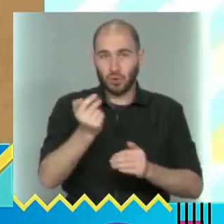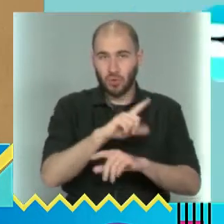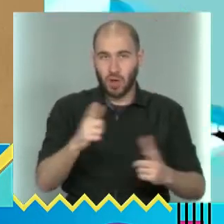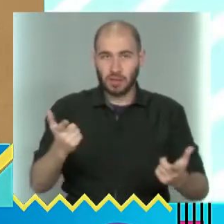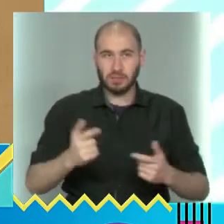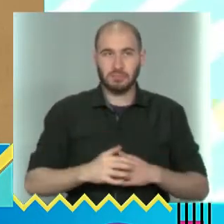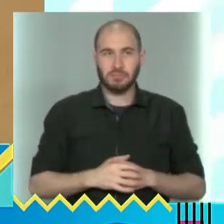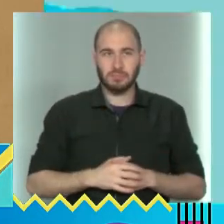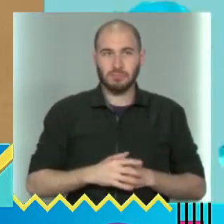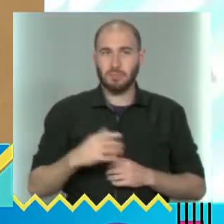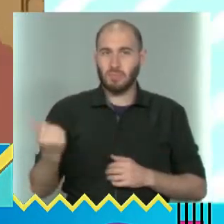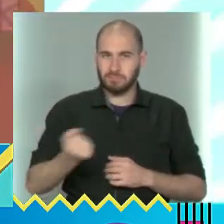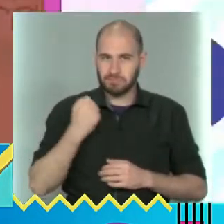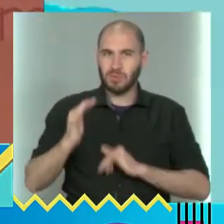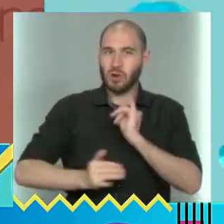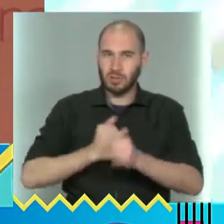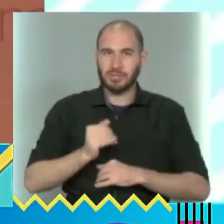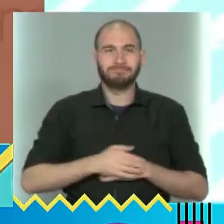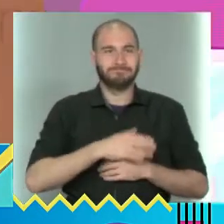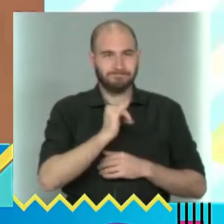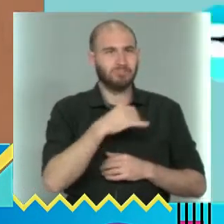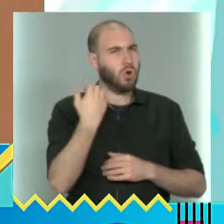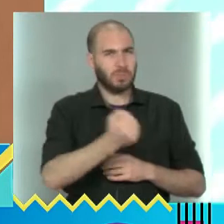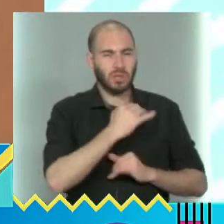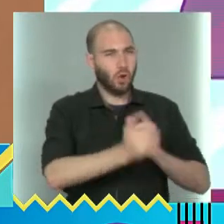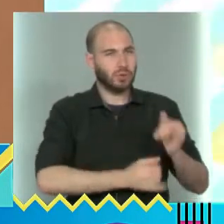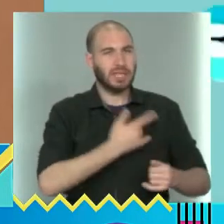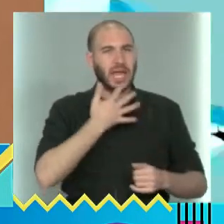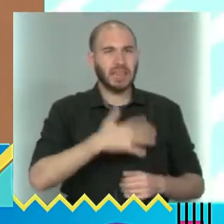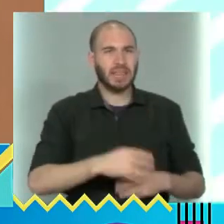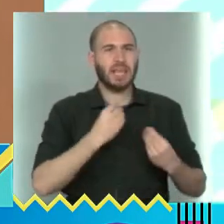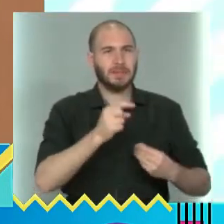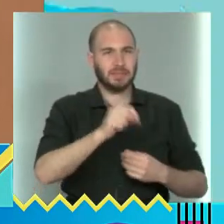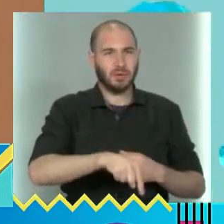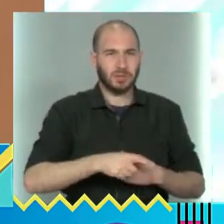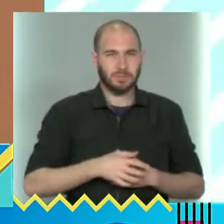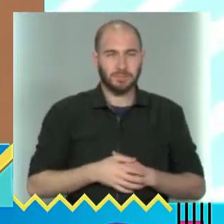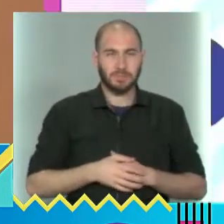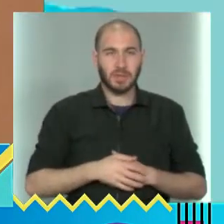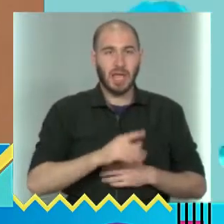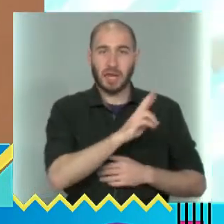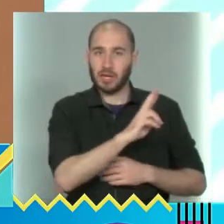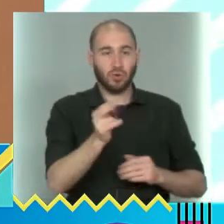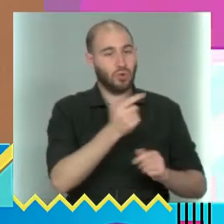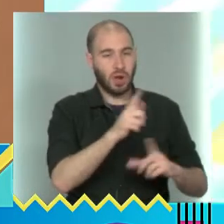Sí, es fundamental recalcarlo, ¿no? Sí, por supuesto, es muy importante para entender lo que está pasando ahora, ¿no?